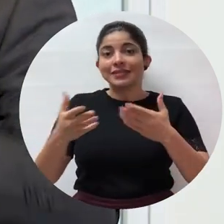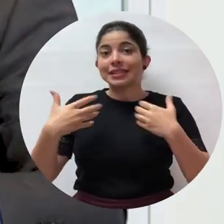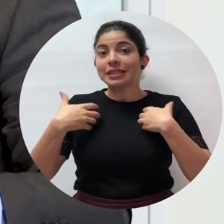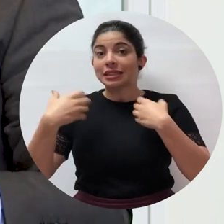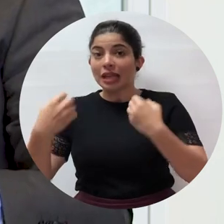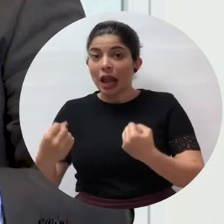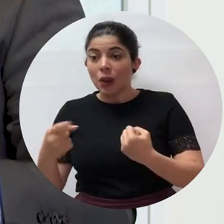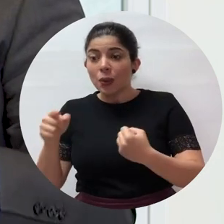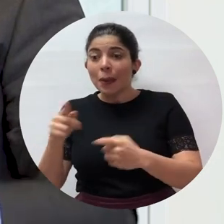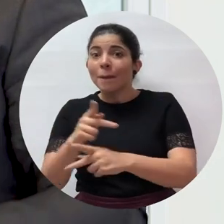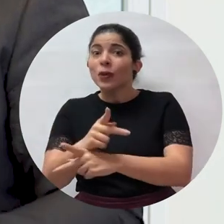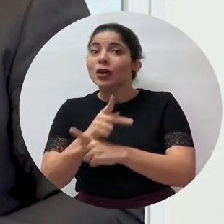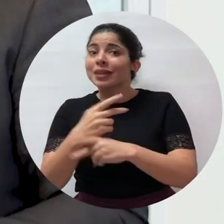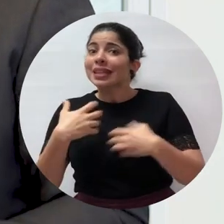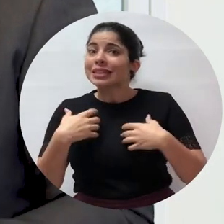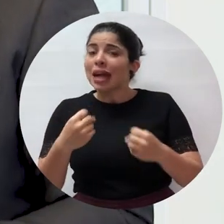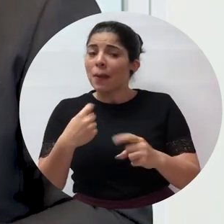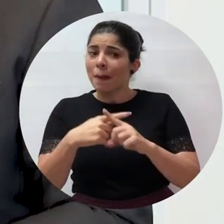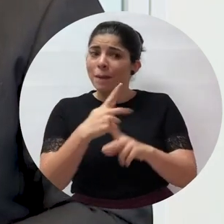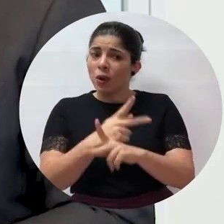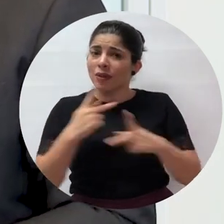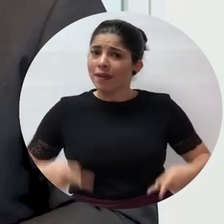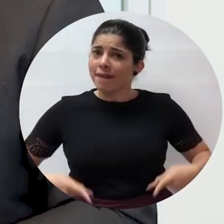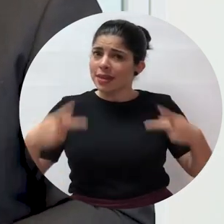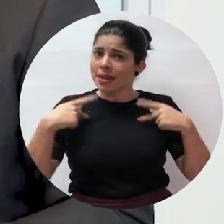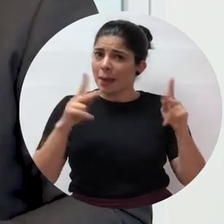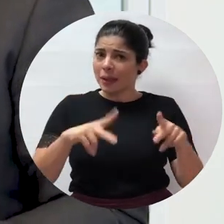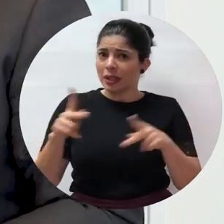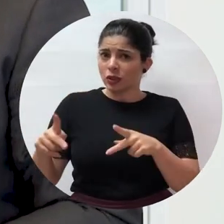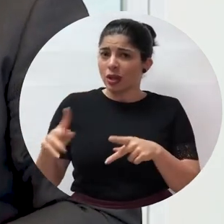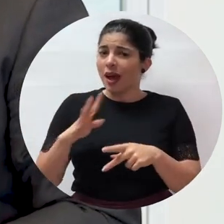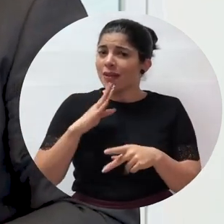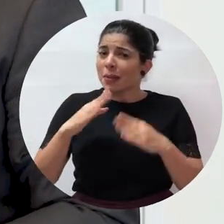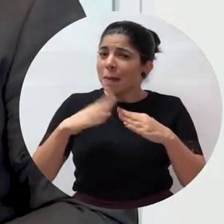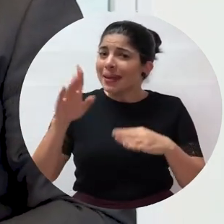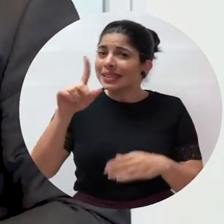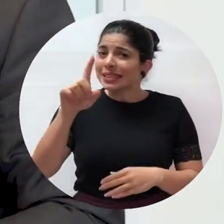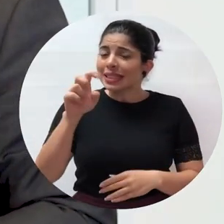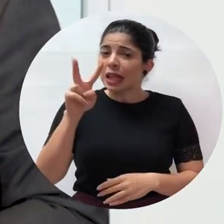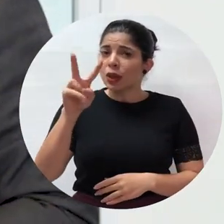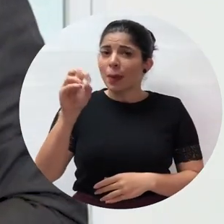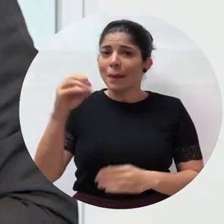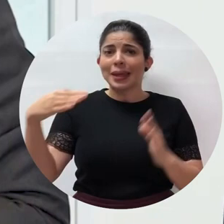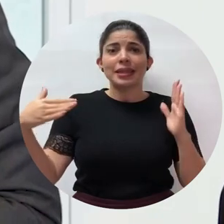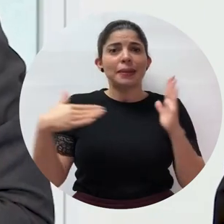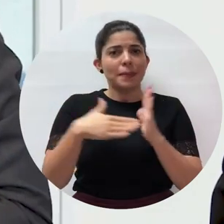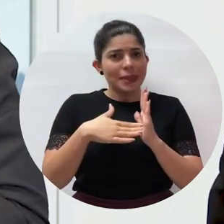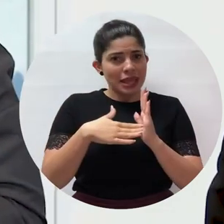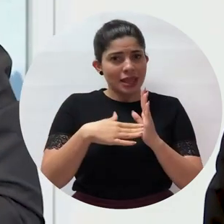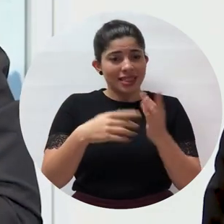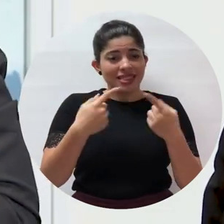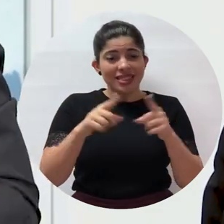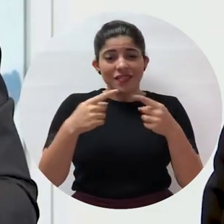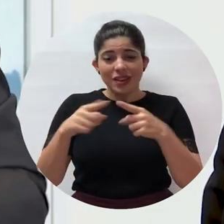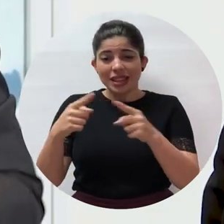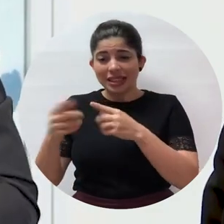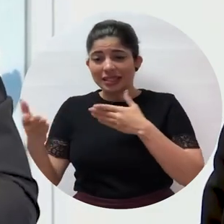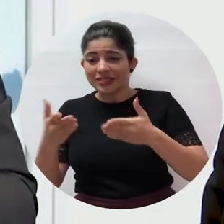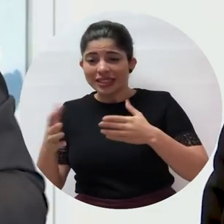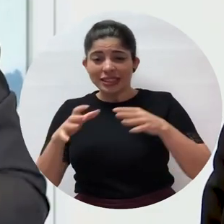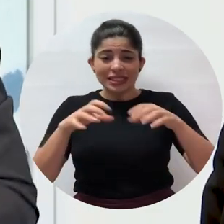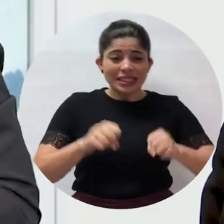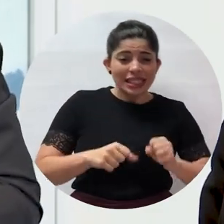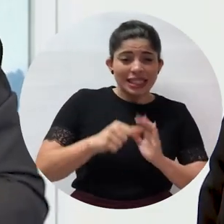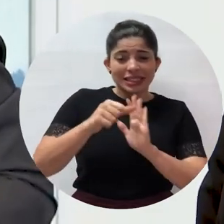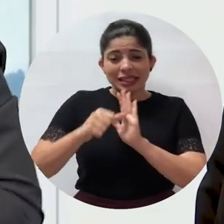de salud que protegen la salud y las vidas de las personas. Estamos hablando de más de 120 mil distintos